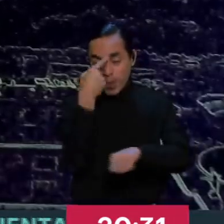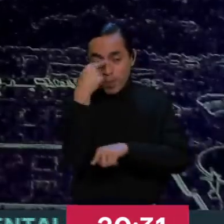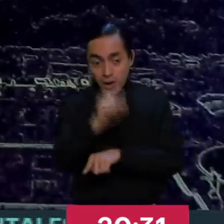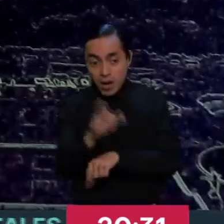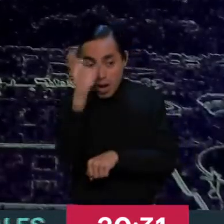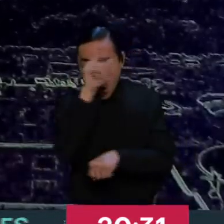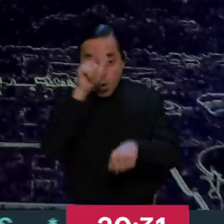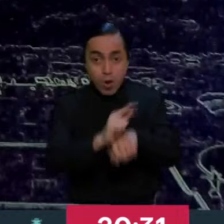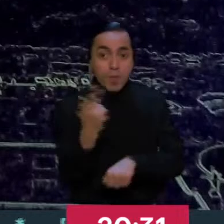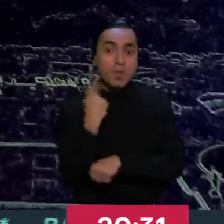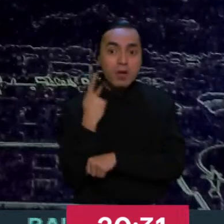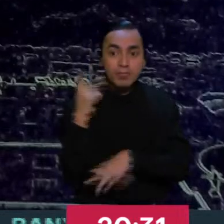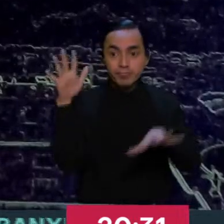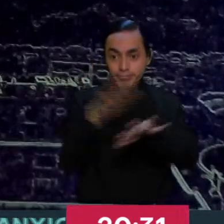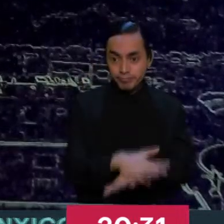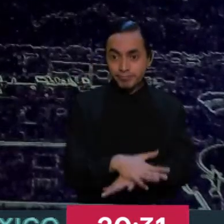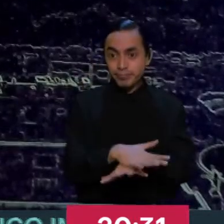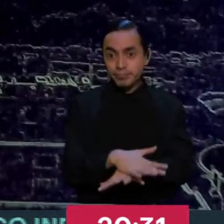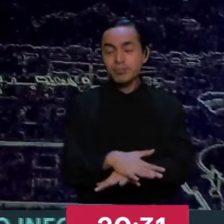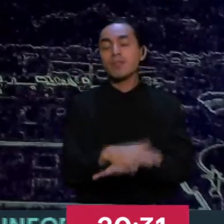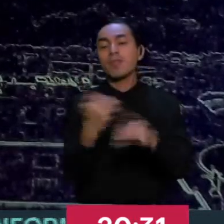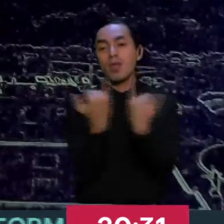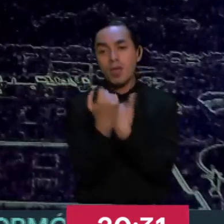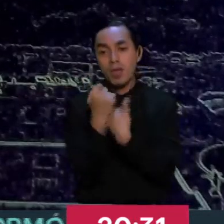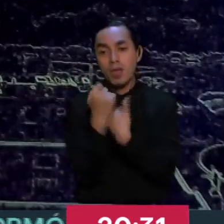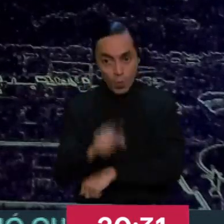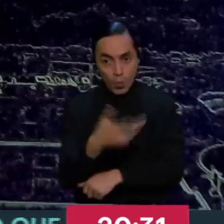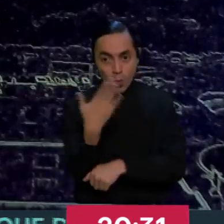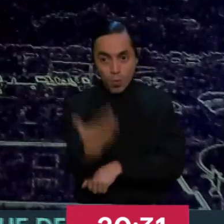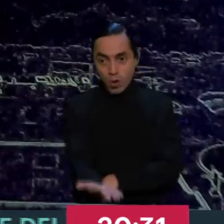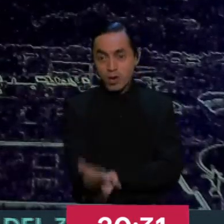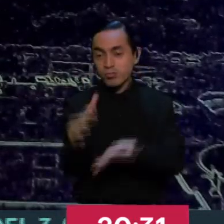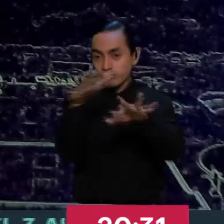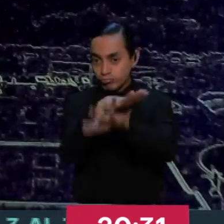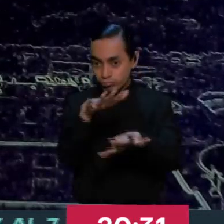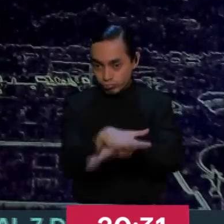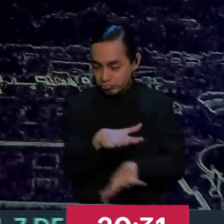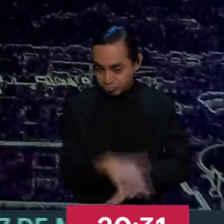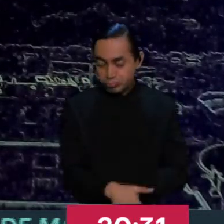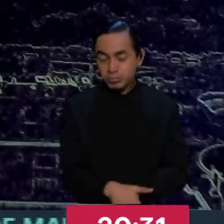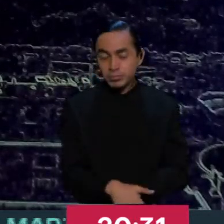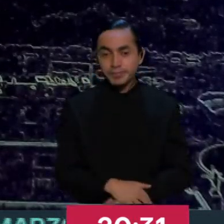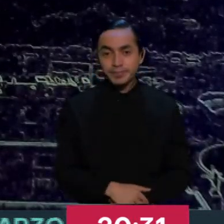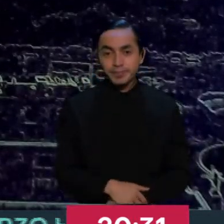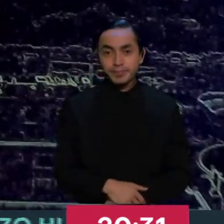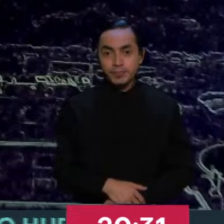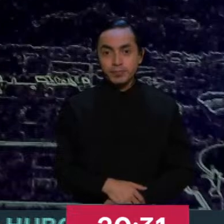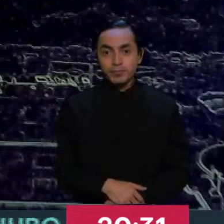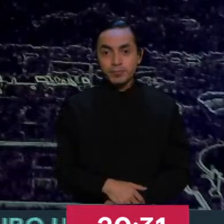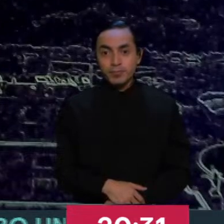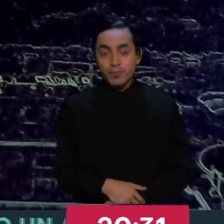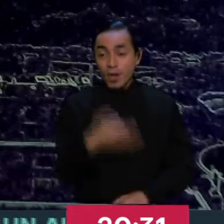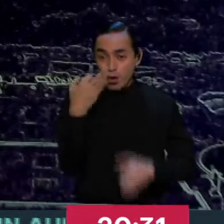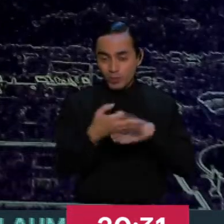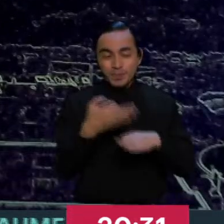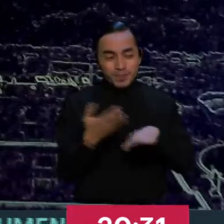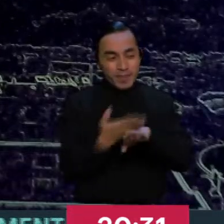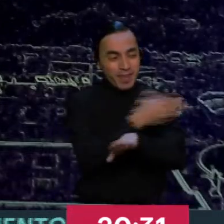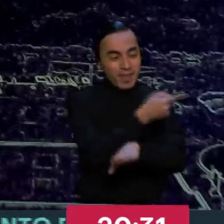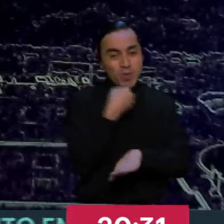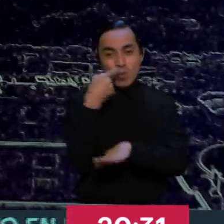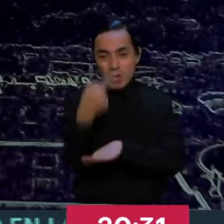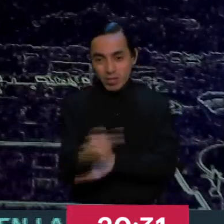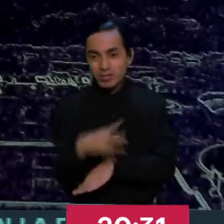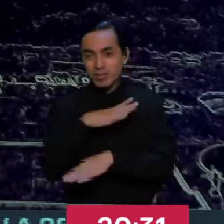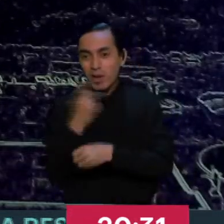cultura política, para que también haya una modificación, ¿no? Y ahorita que decías lo de las